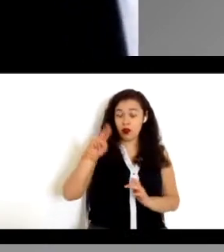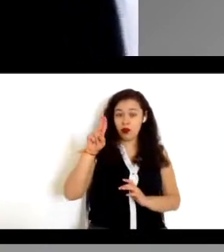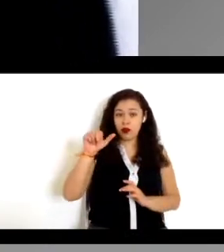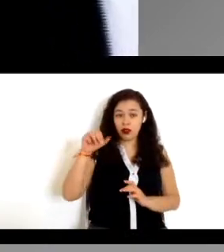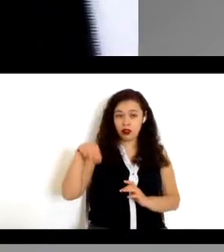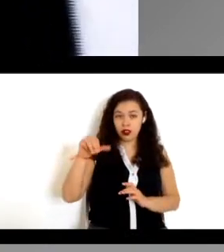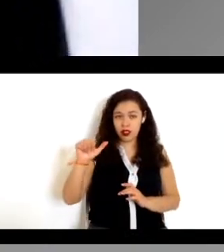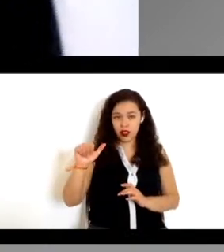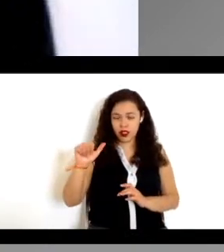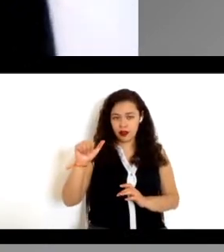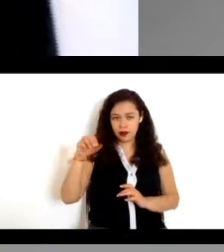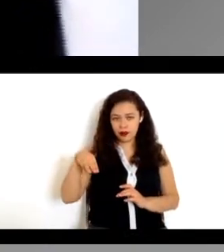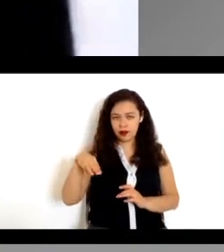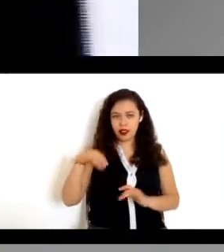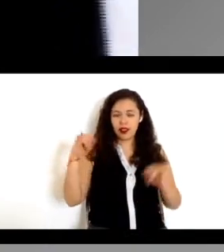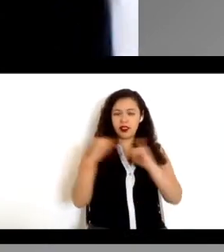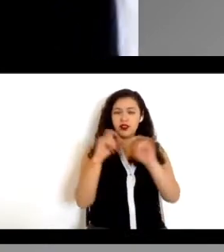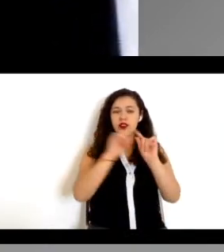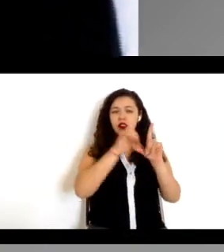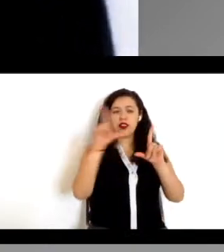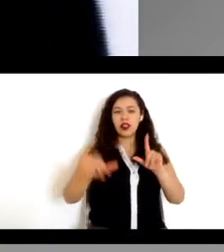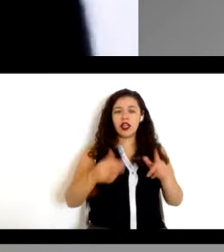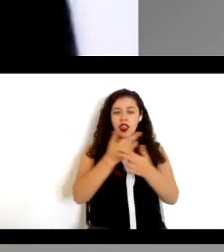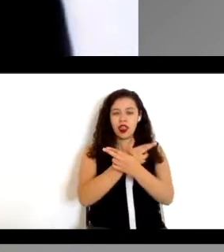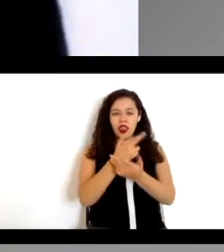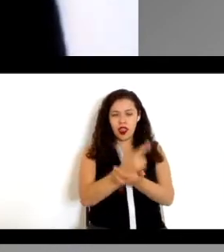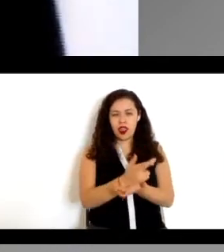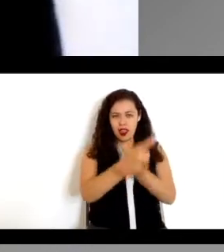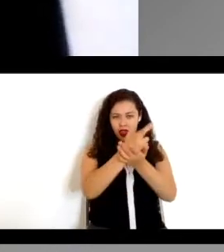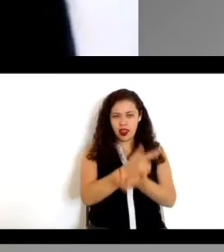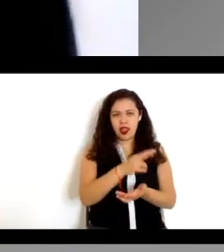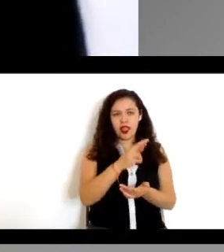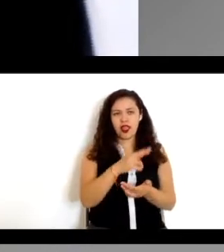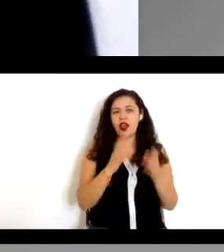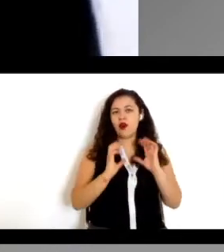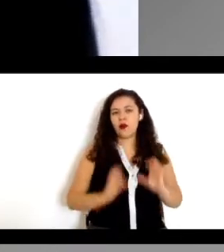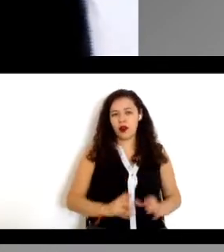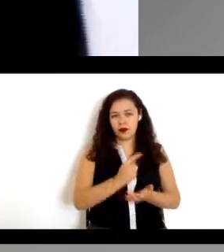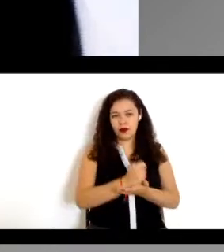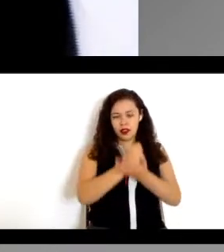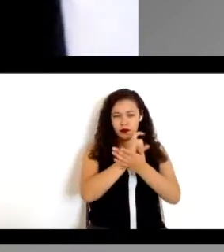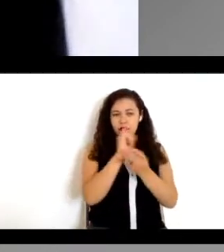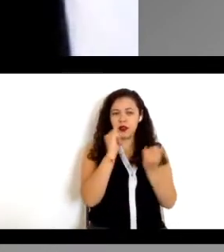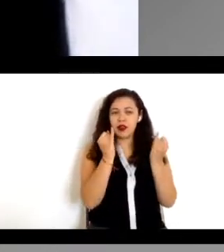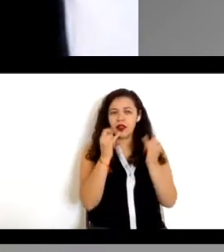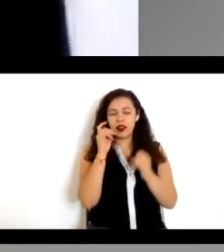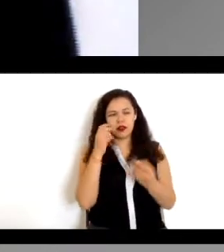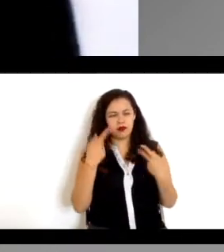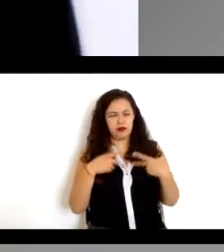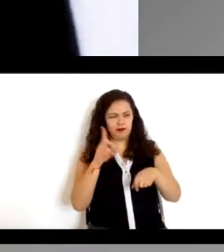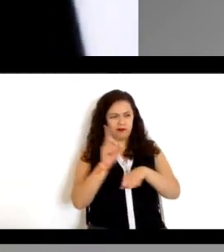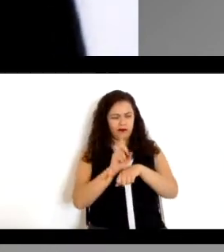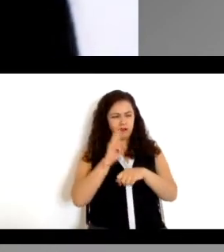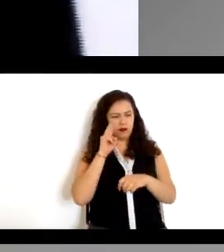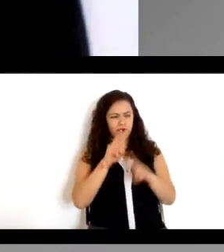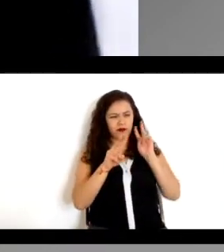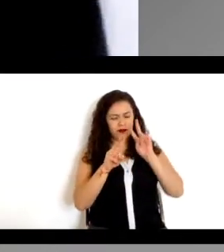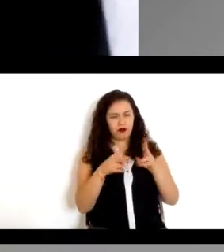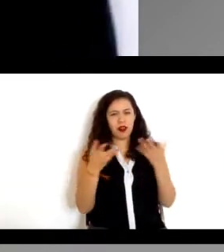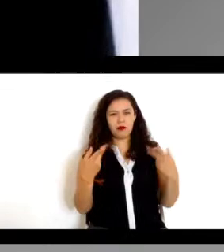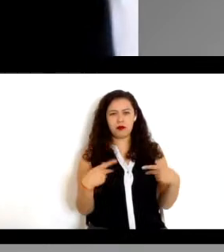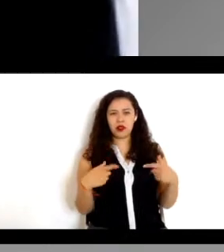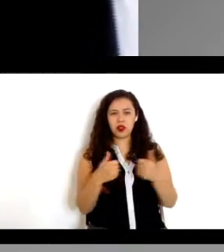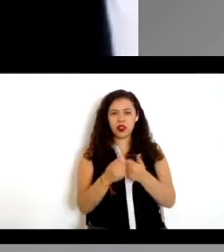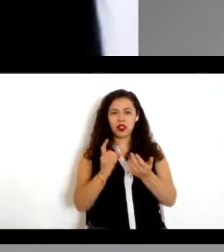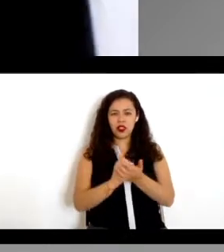de Rehabilitación, y cada vez vemos que también las personas con discapacidad quieren ser profesionales,